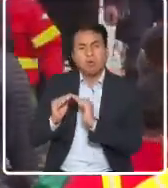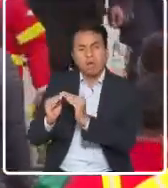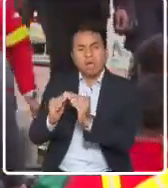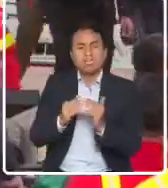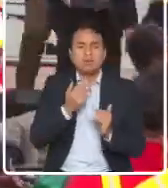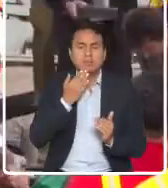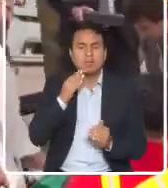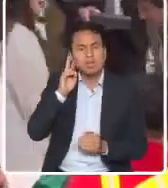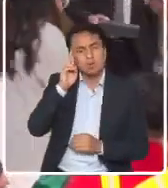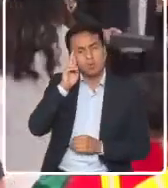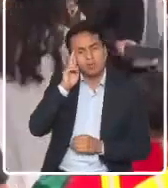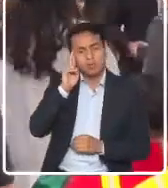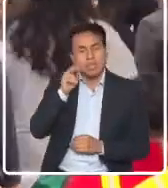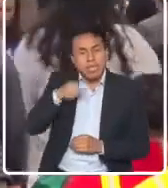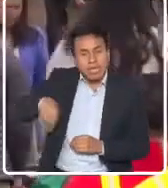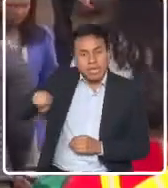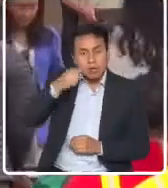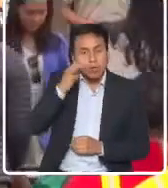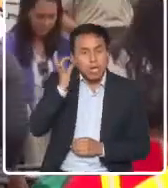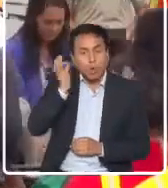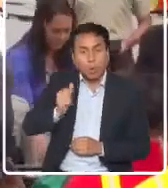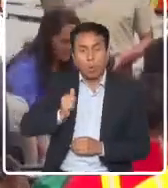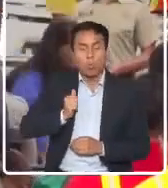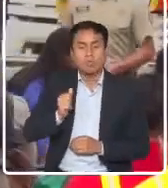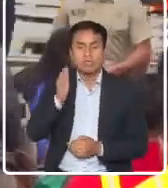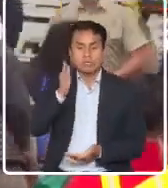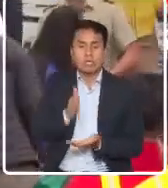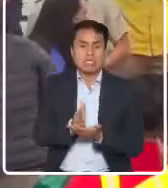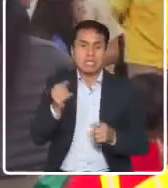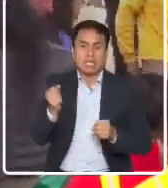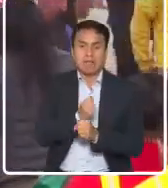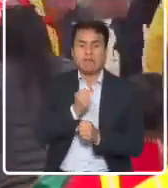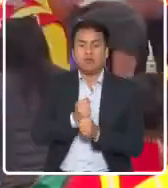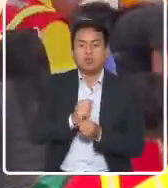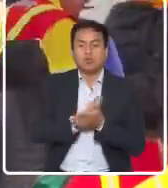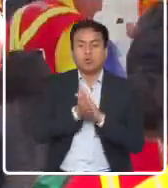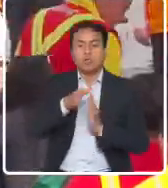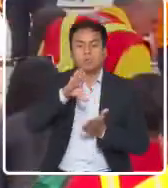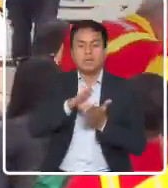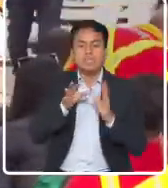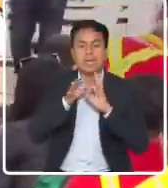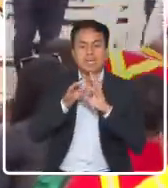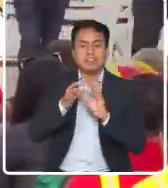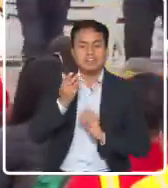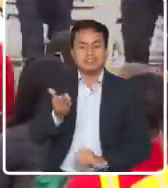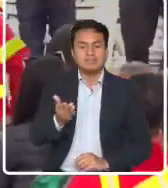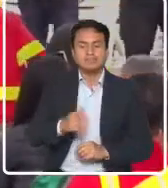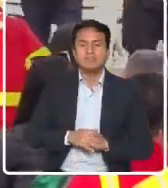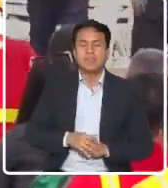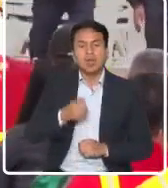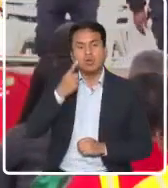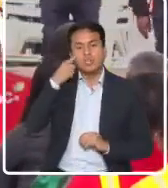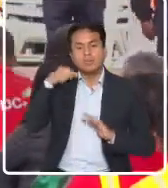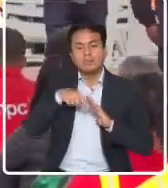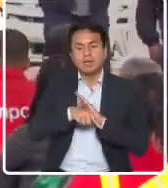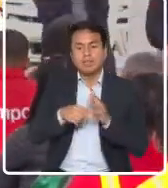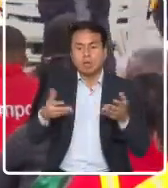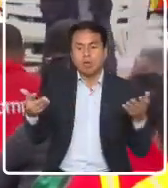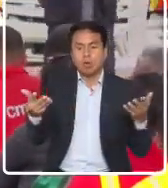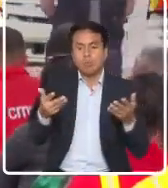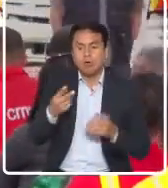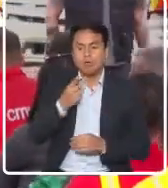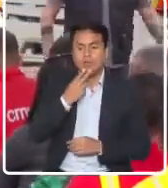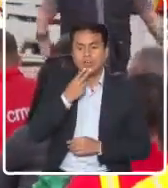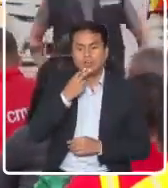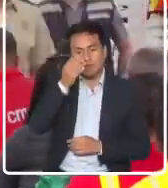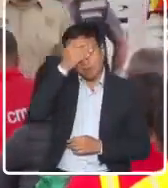y recuerdos. Ellos y ellas cumplen con una exigente labor que todo el país agradece. Para conocer más sobre cómo se